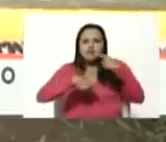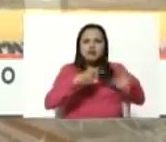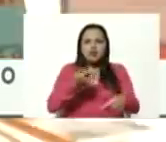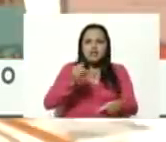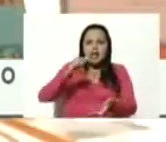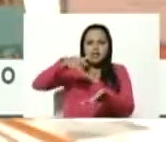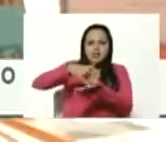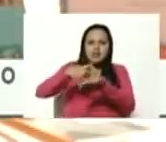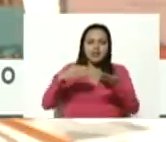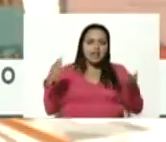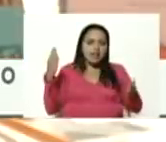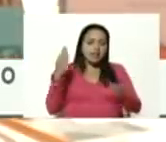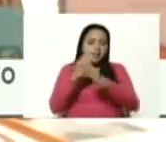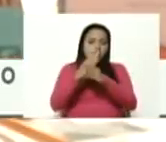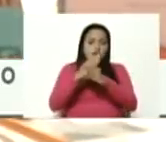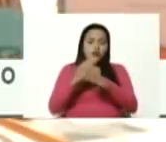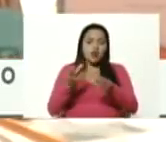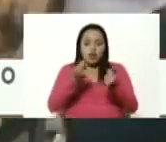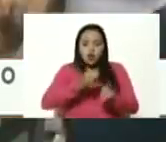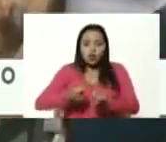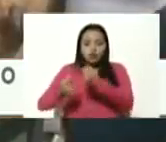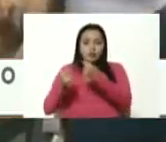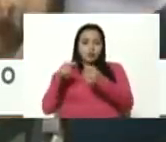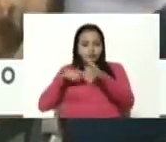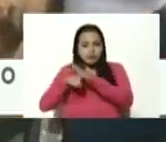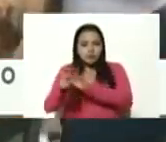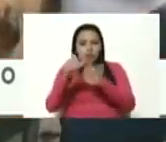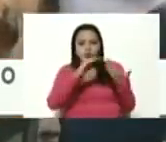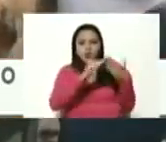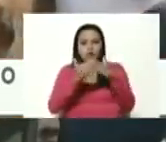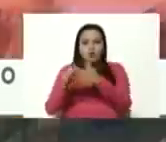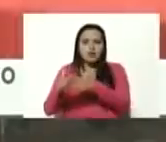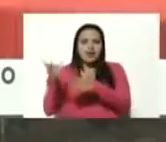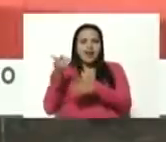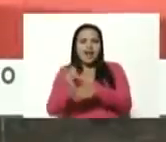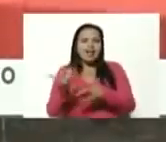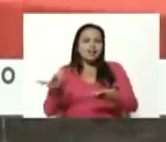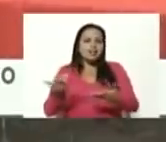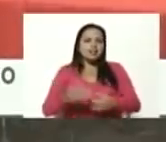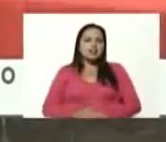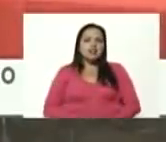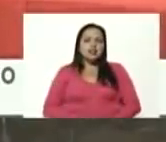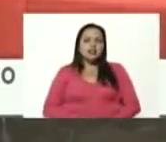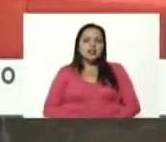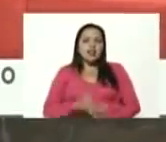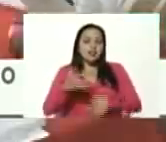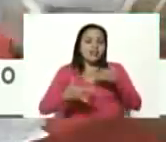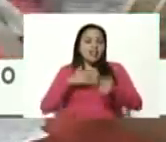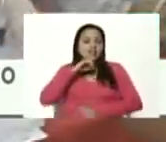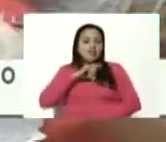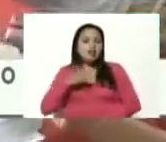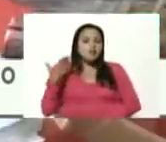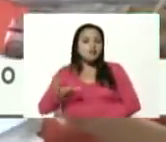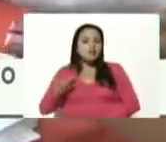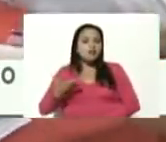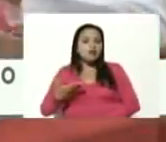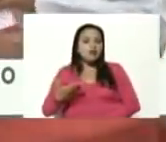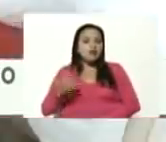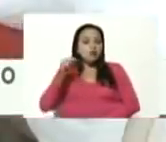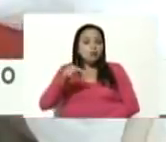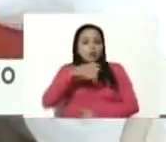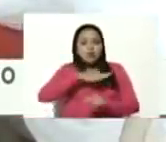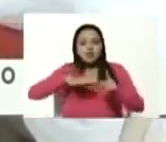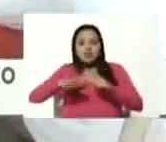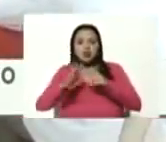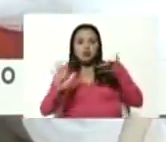guerra económica. Y nos vinimos a esta hermosa comunidad, donde además tiene un hecho histórico bien importante, porque está en el punto y círculo de lo